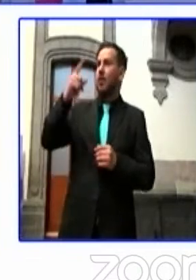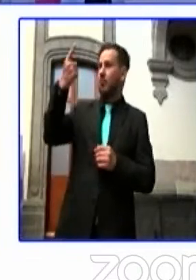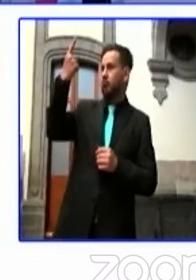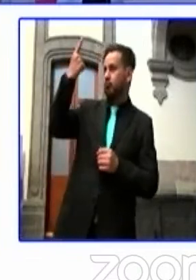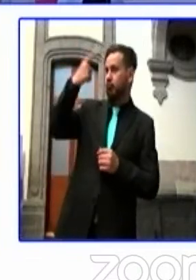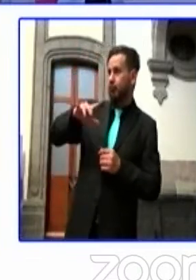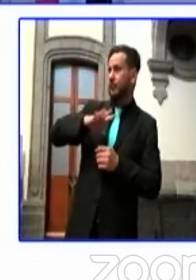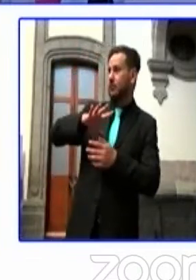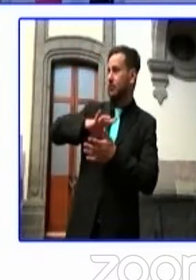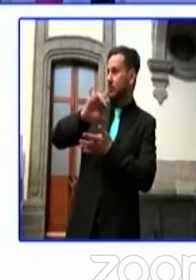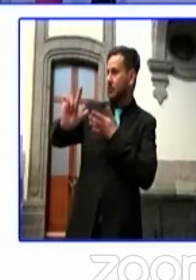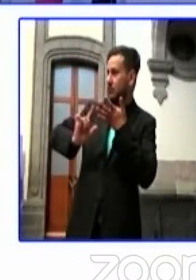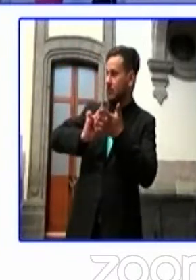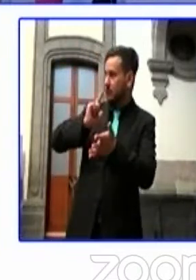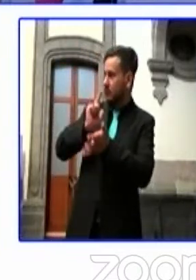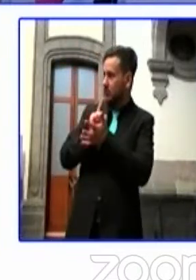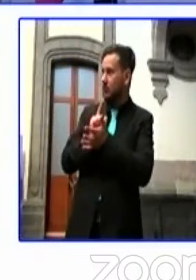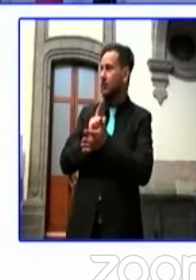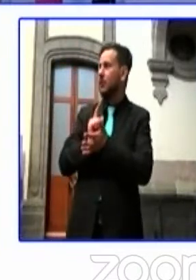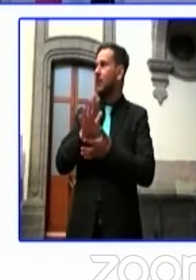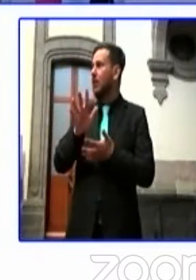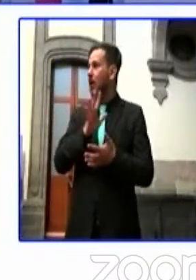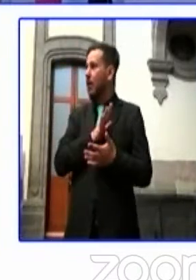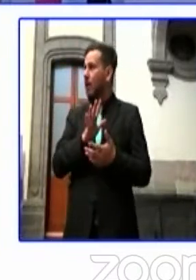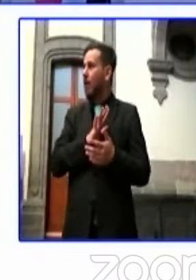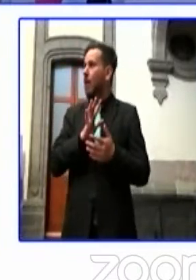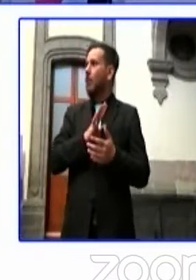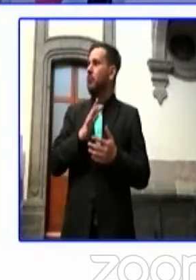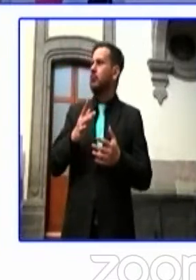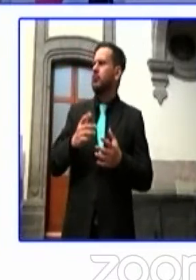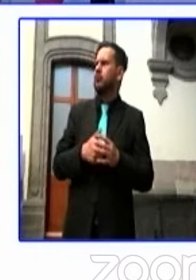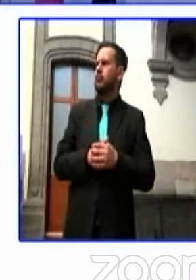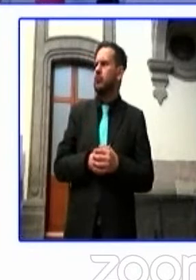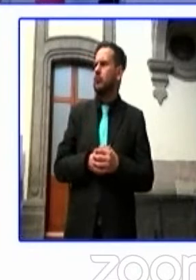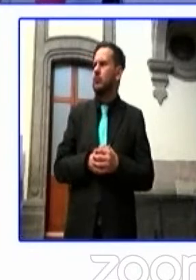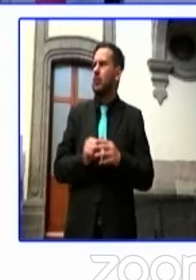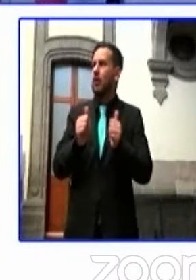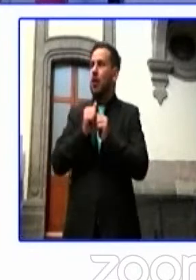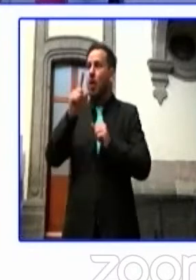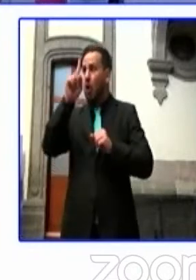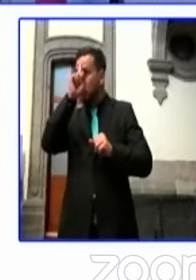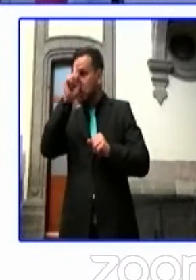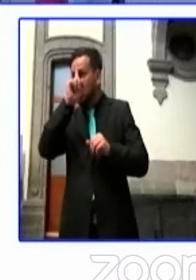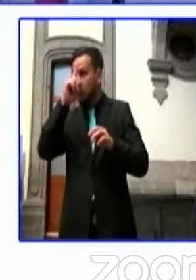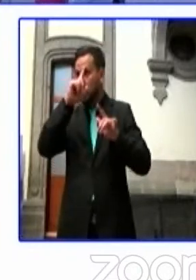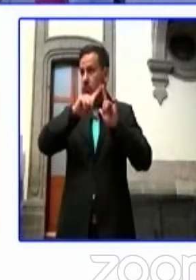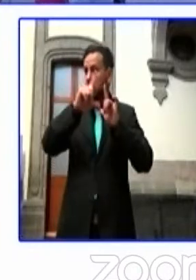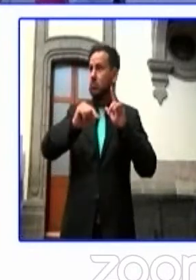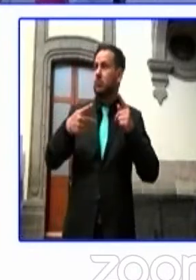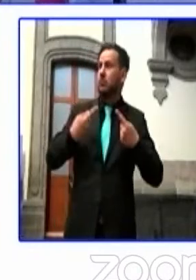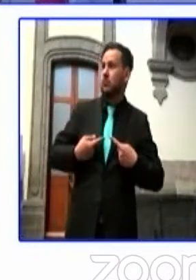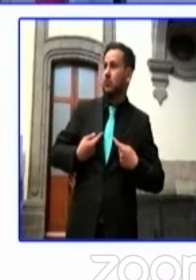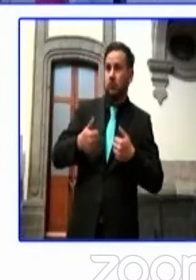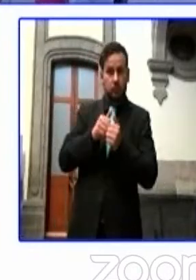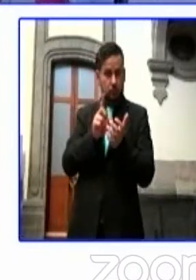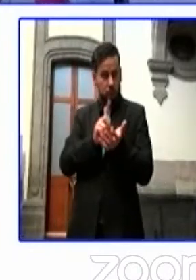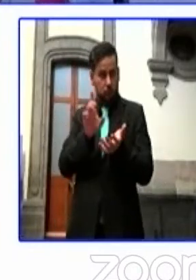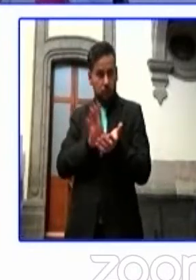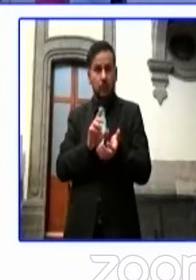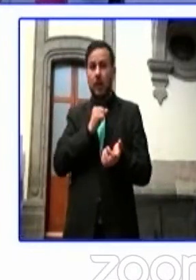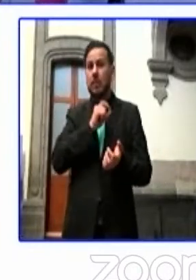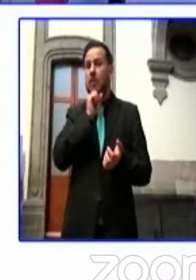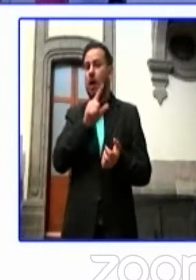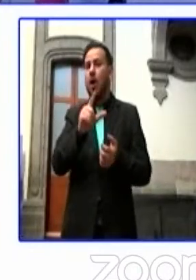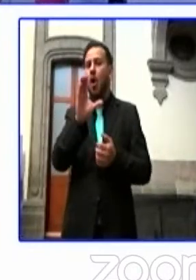¿no? Por la ley, y que esto es una función del Consejo Nacional para la Inclusión de Personas con Discapacidad, también conocido